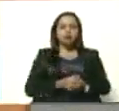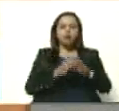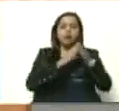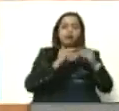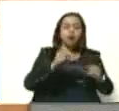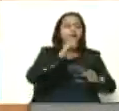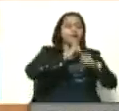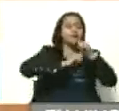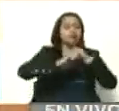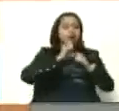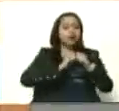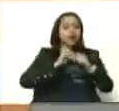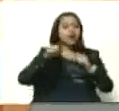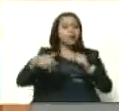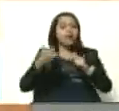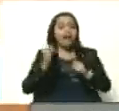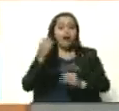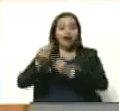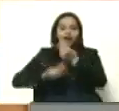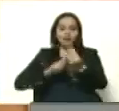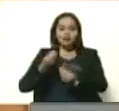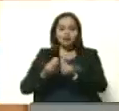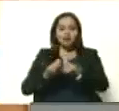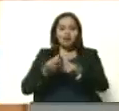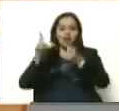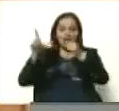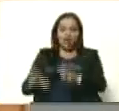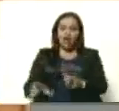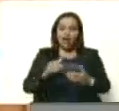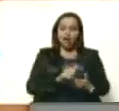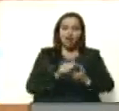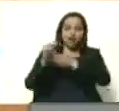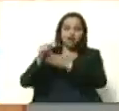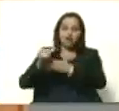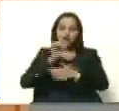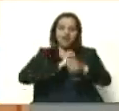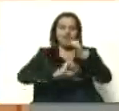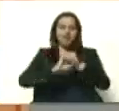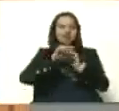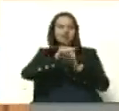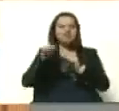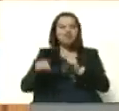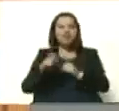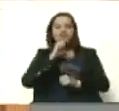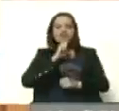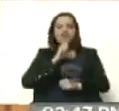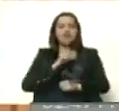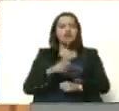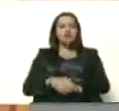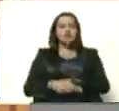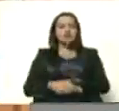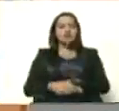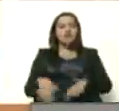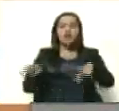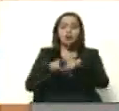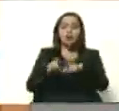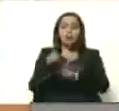difíciles también hacen a los líderes para enfrentar esas situaciones difíciles. El mejor ejemplo, Nicolás Maduro